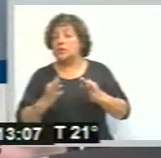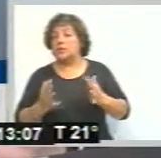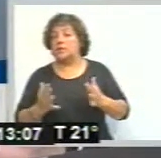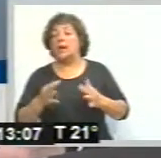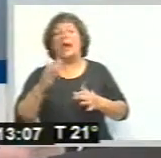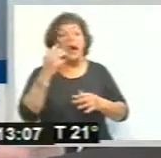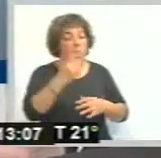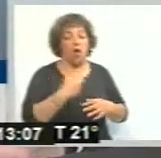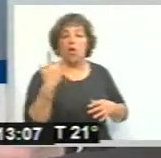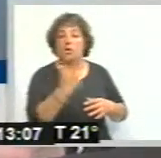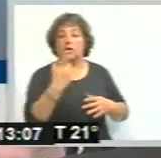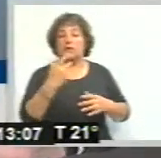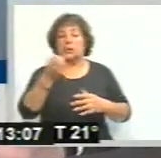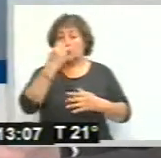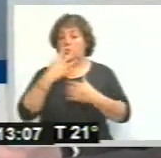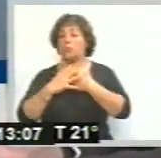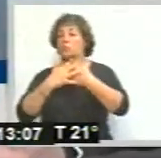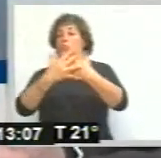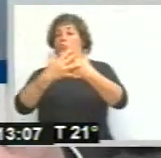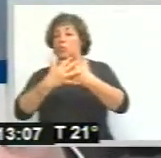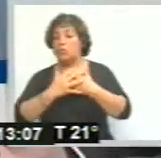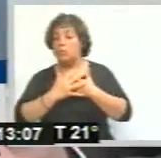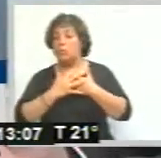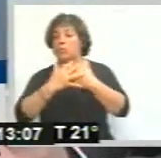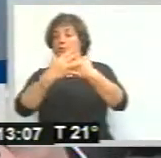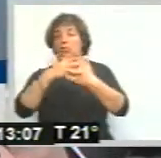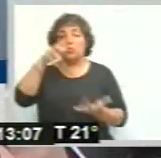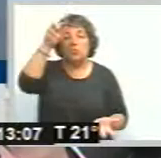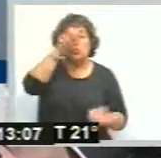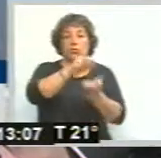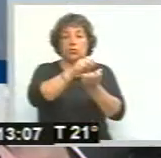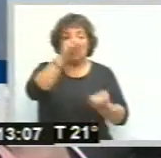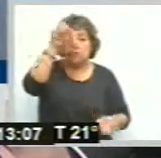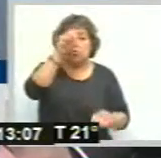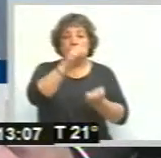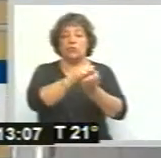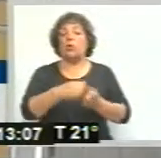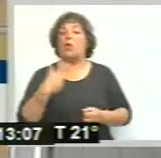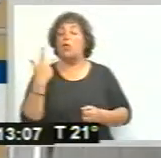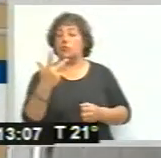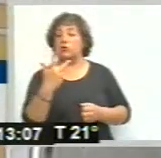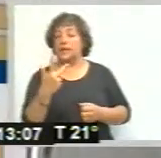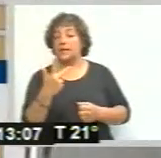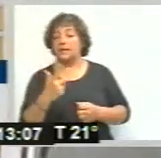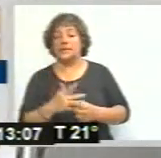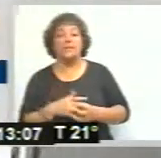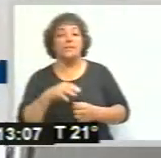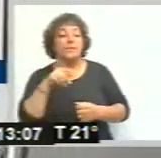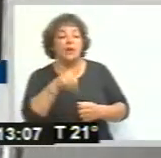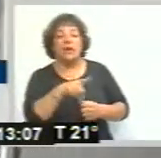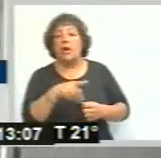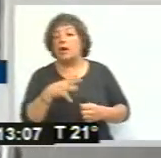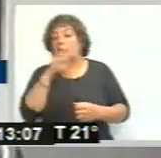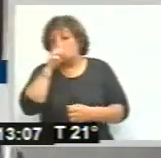mecánica? Están con asistencia respiratoria mecánica los tres. ¿El pronóstico reservado?